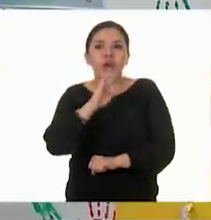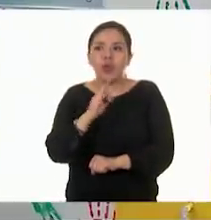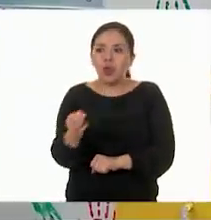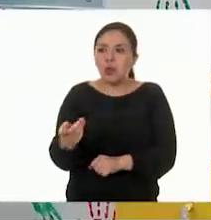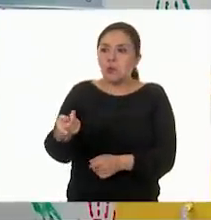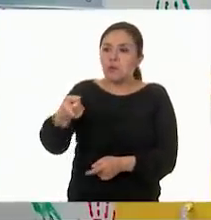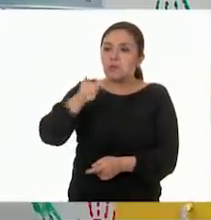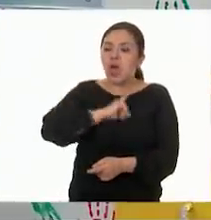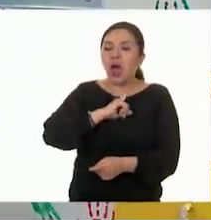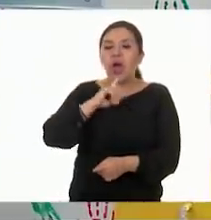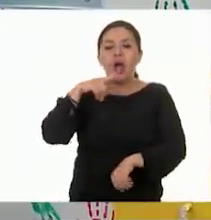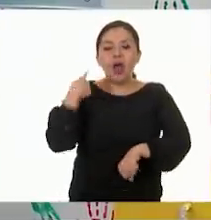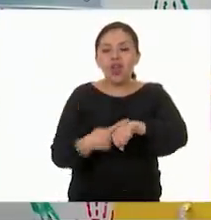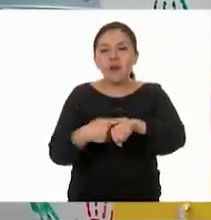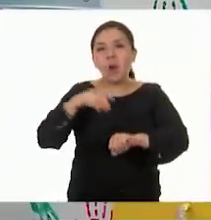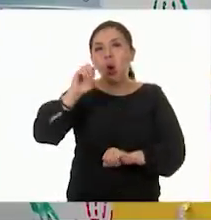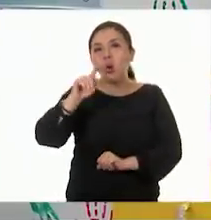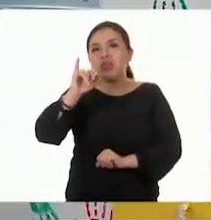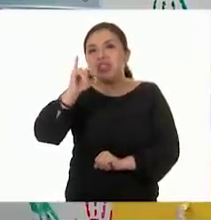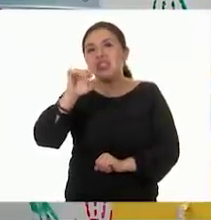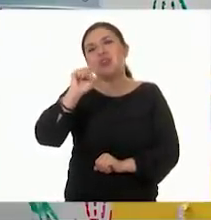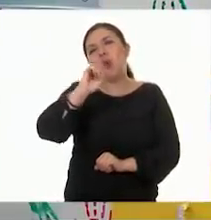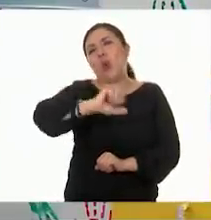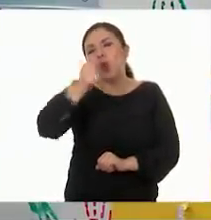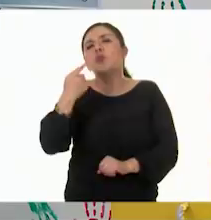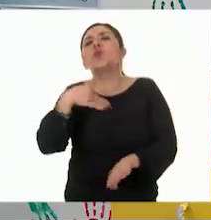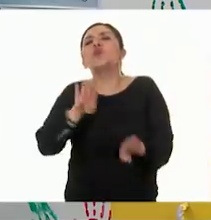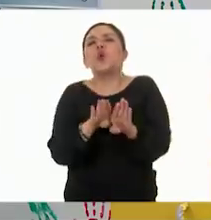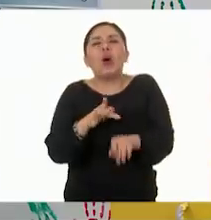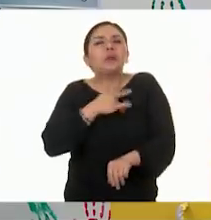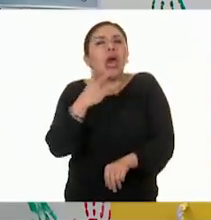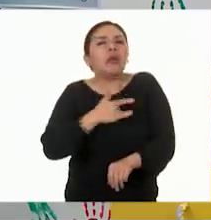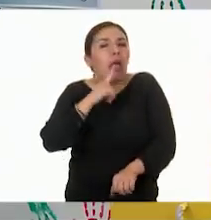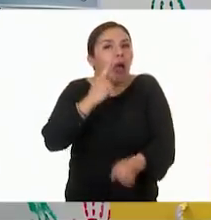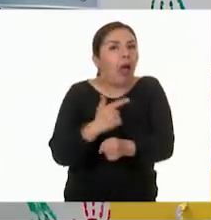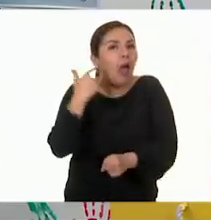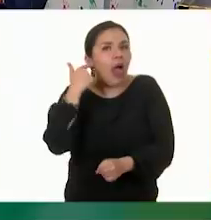u otra enfermedad, pero ¿cómo identifico que estoy teniendo una lesión en el oído?